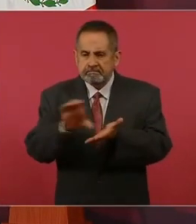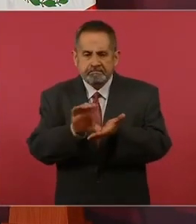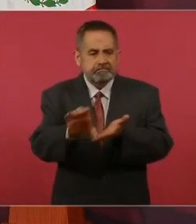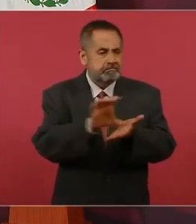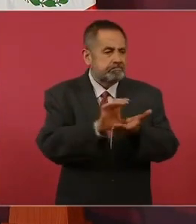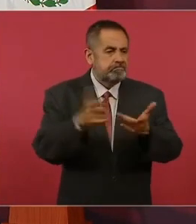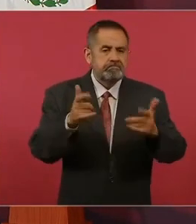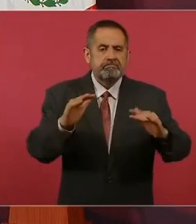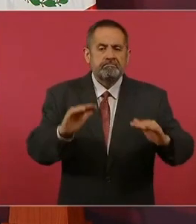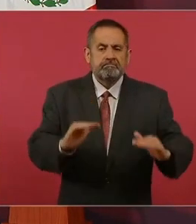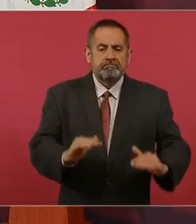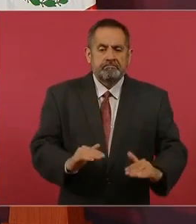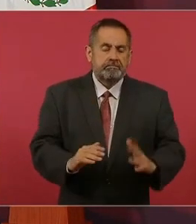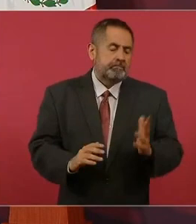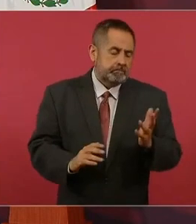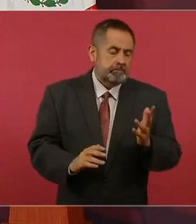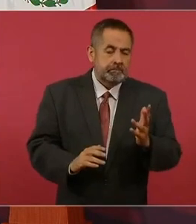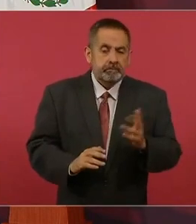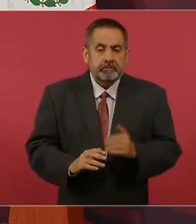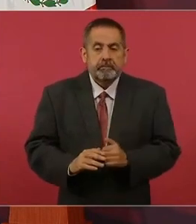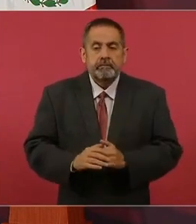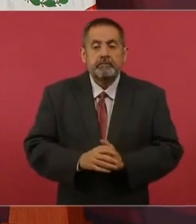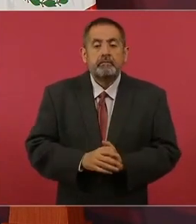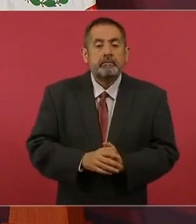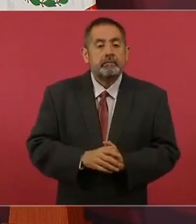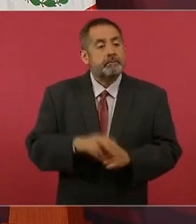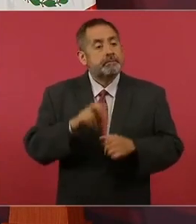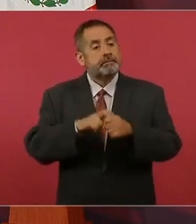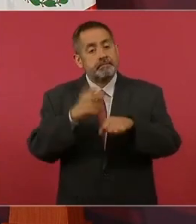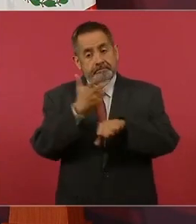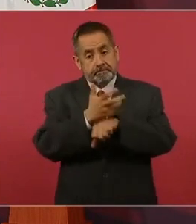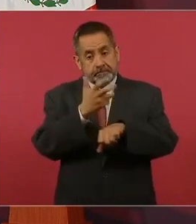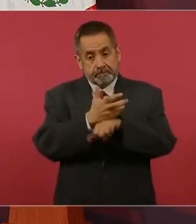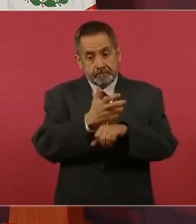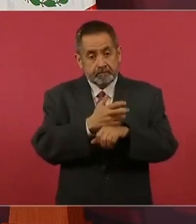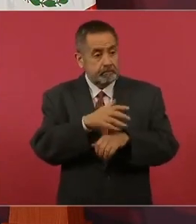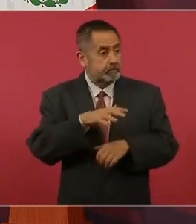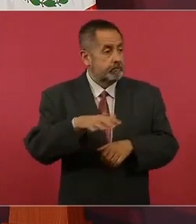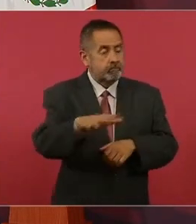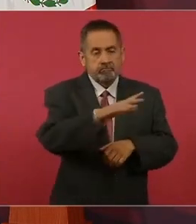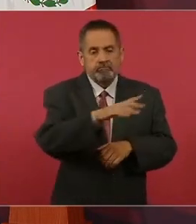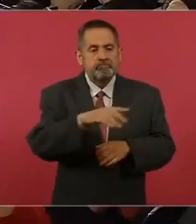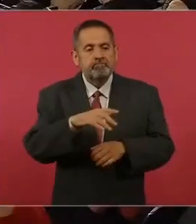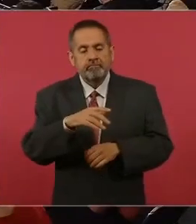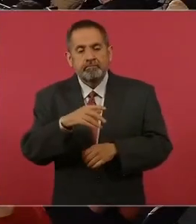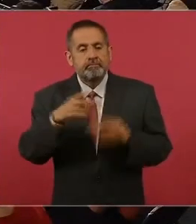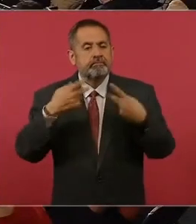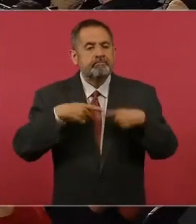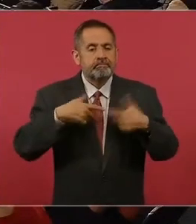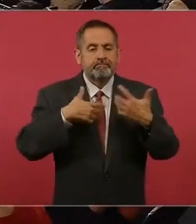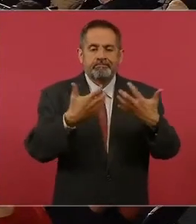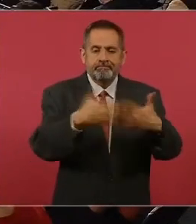En el caso de los alimentos, los productores en Estados Unidos reciben